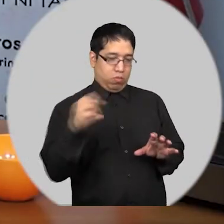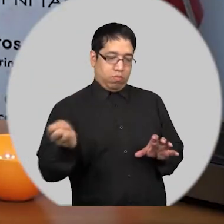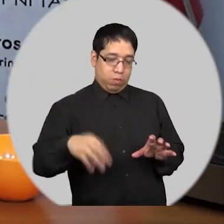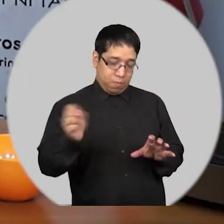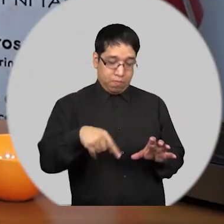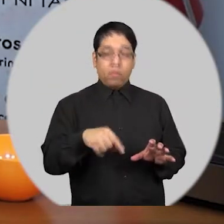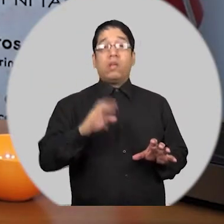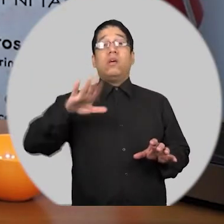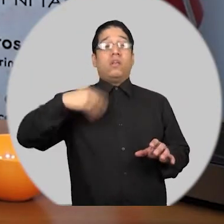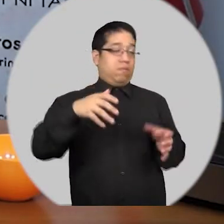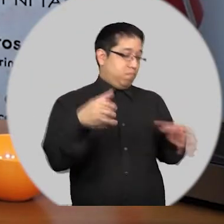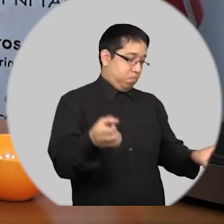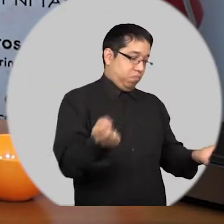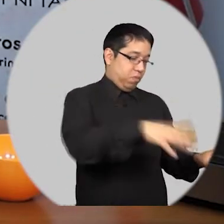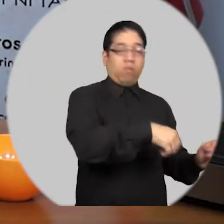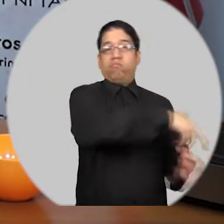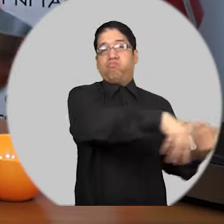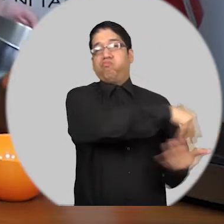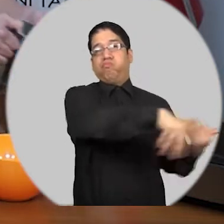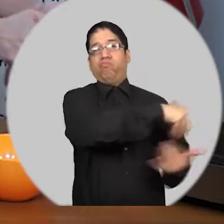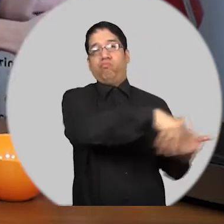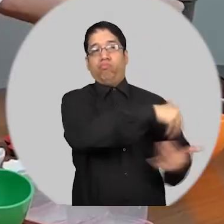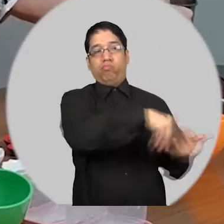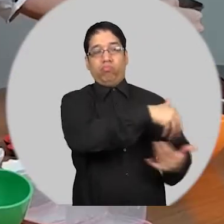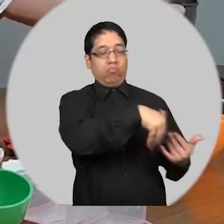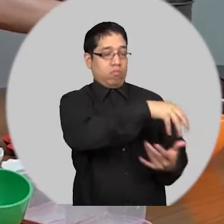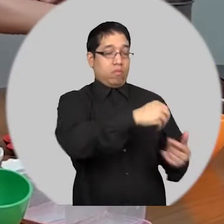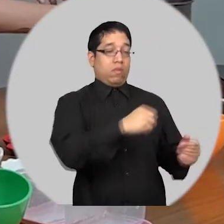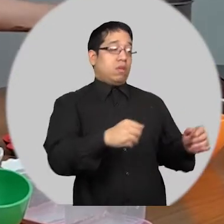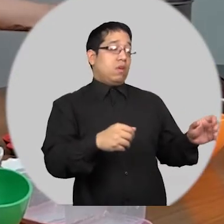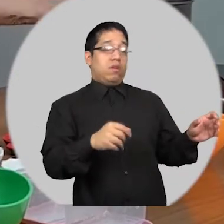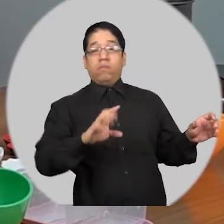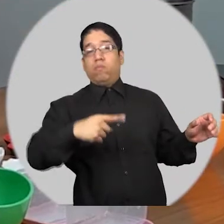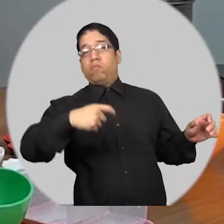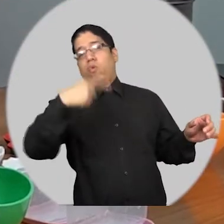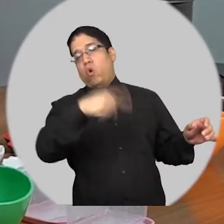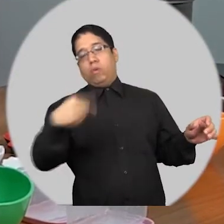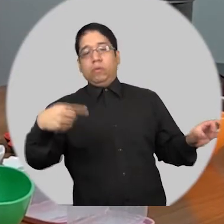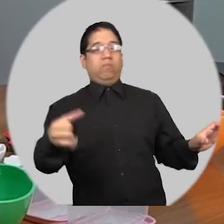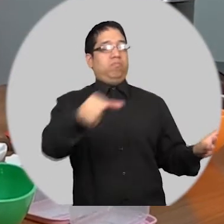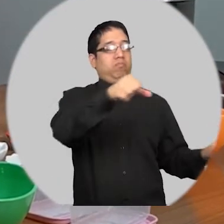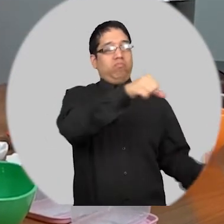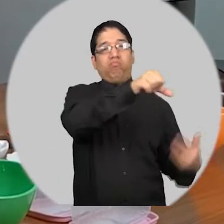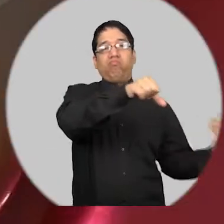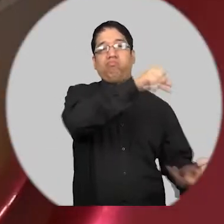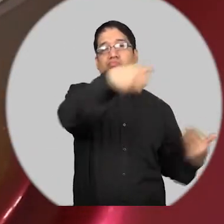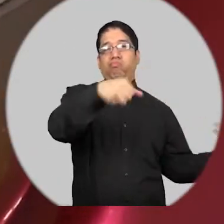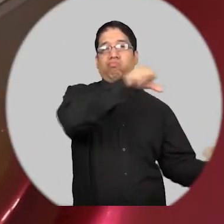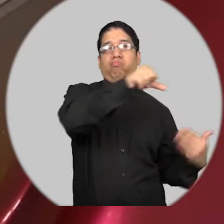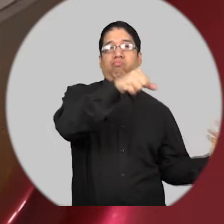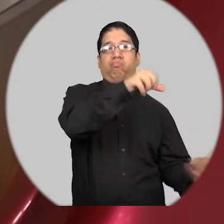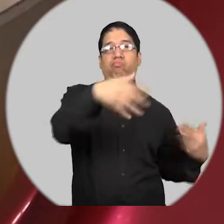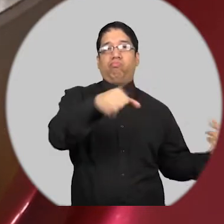Mientras yo voy a poner en la procesadora para que esto ya vaya integrando y vamos a ir colocando los demás ingredientes.